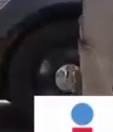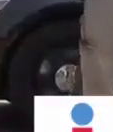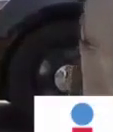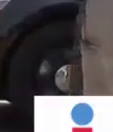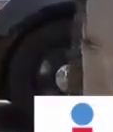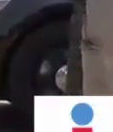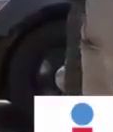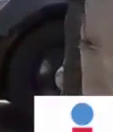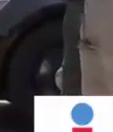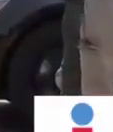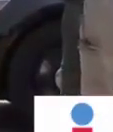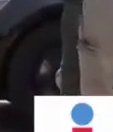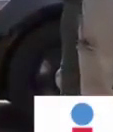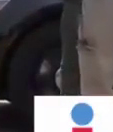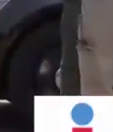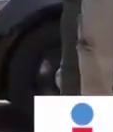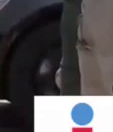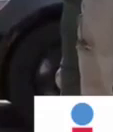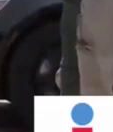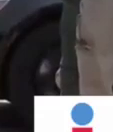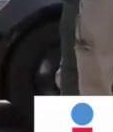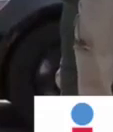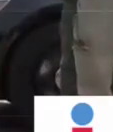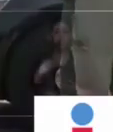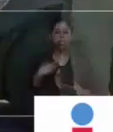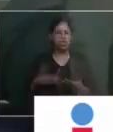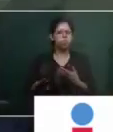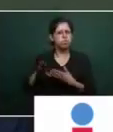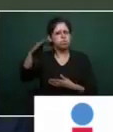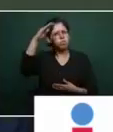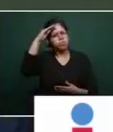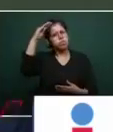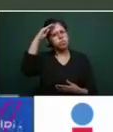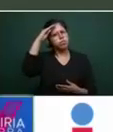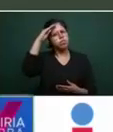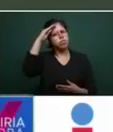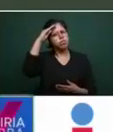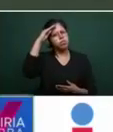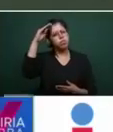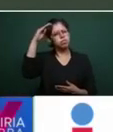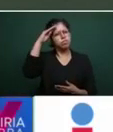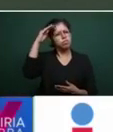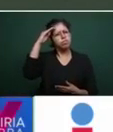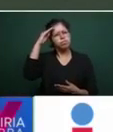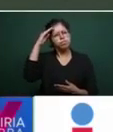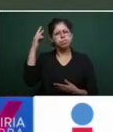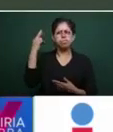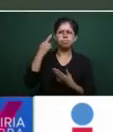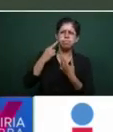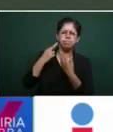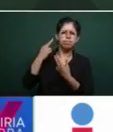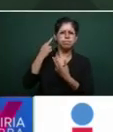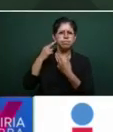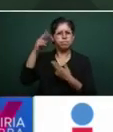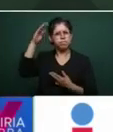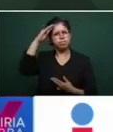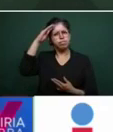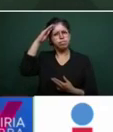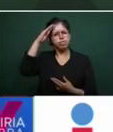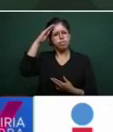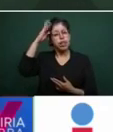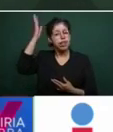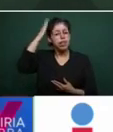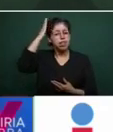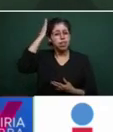Deben de llevar a la reflexión, al análisis y a la